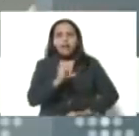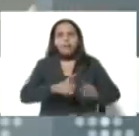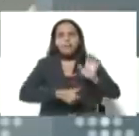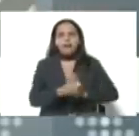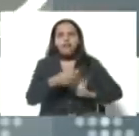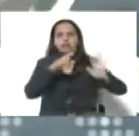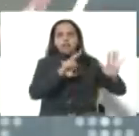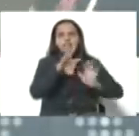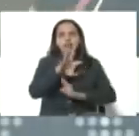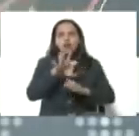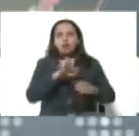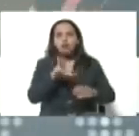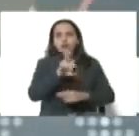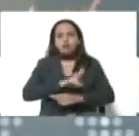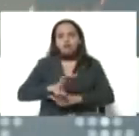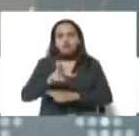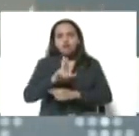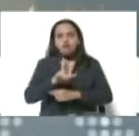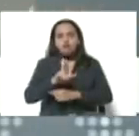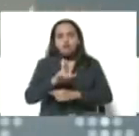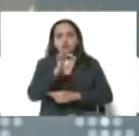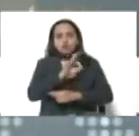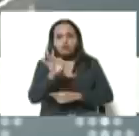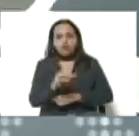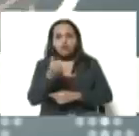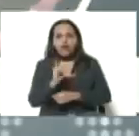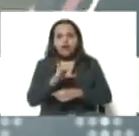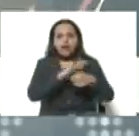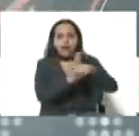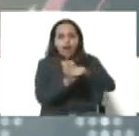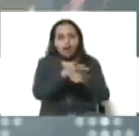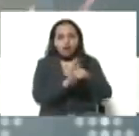65% de concentración del alcohol